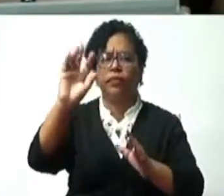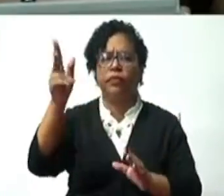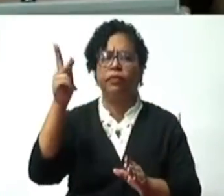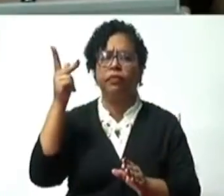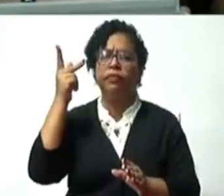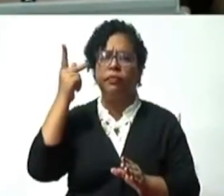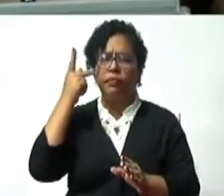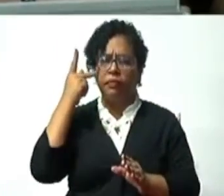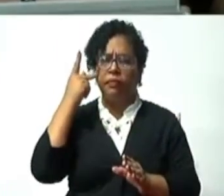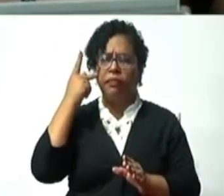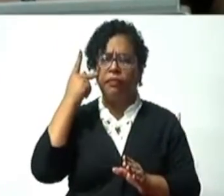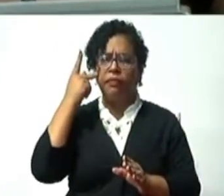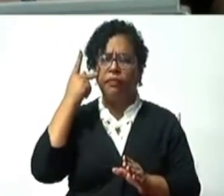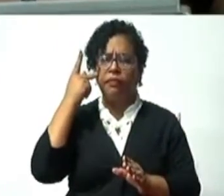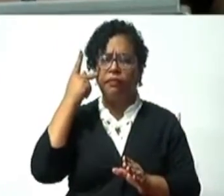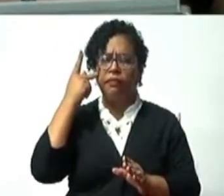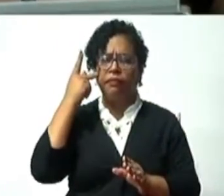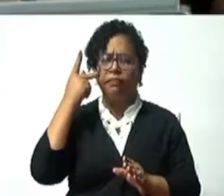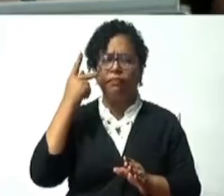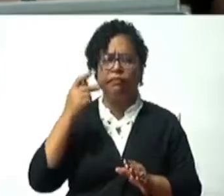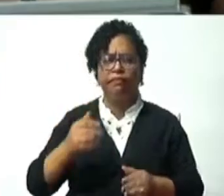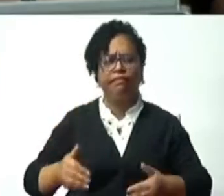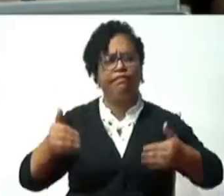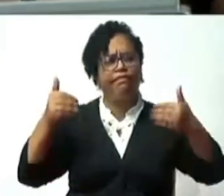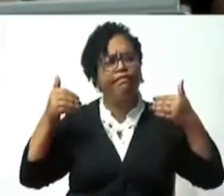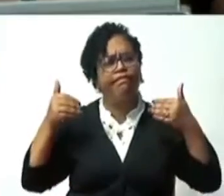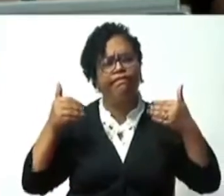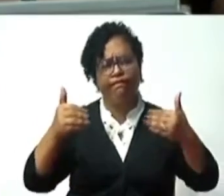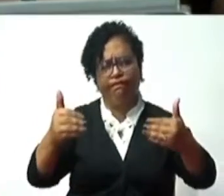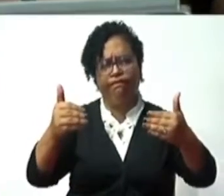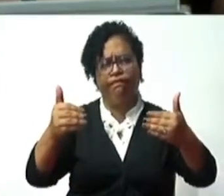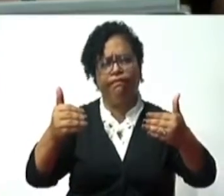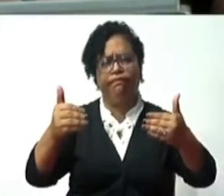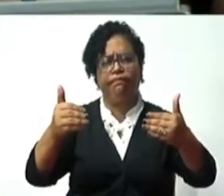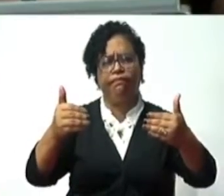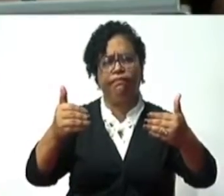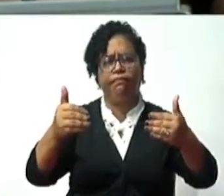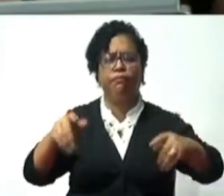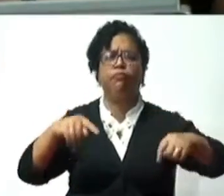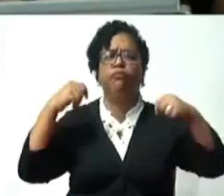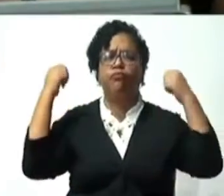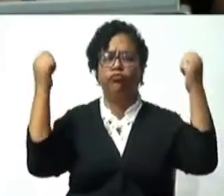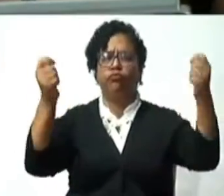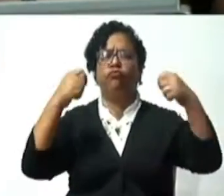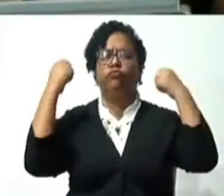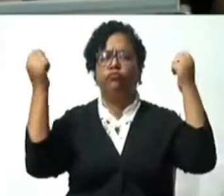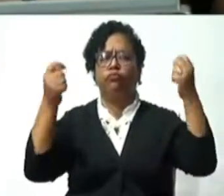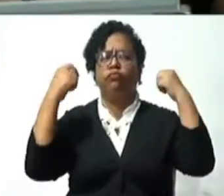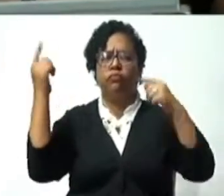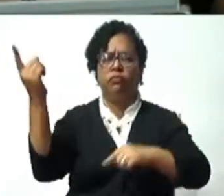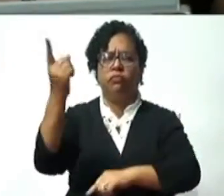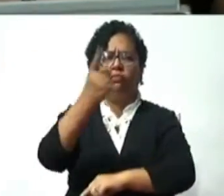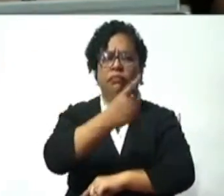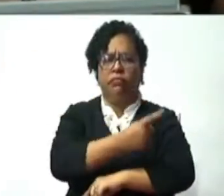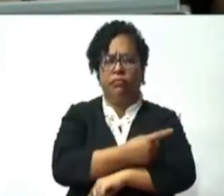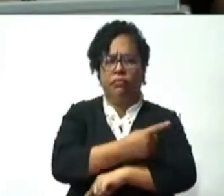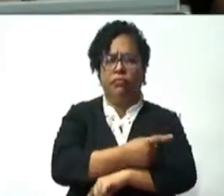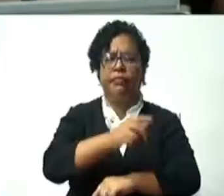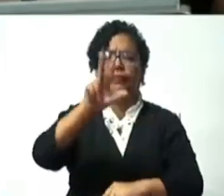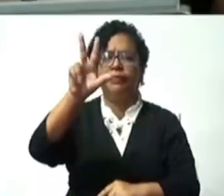se aboca a celebrar el próximo 30 de octubre del presente